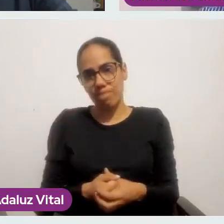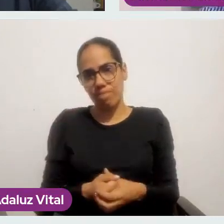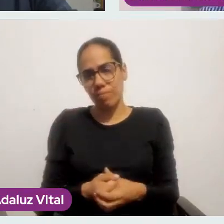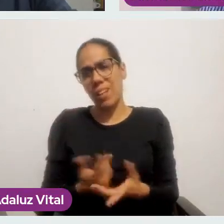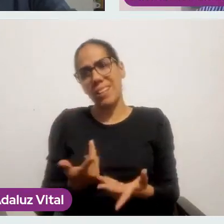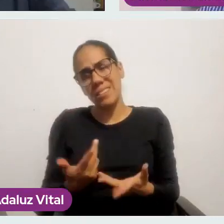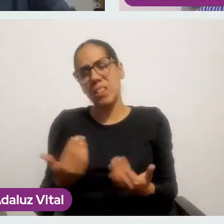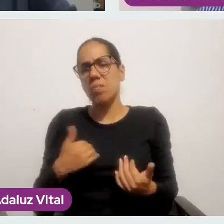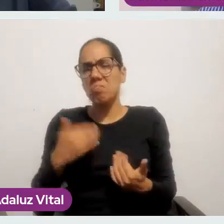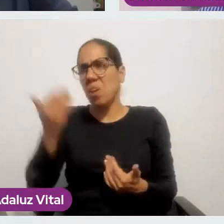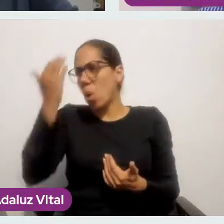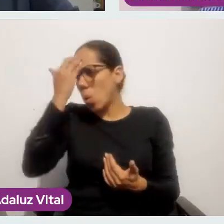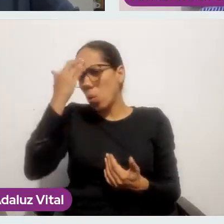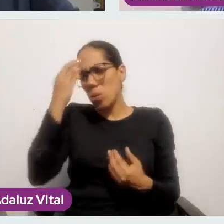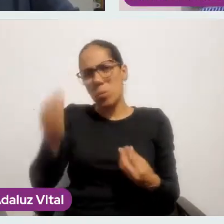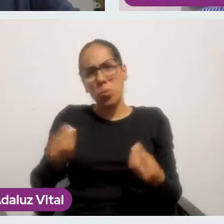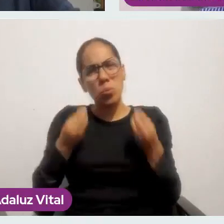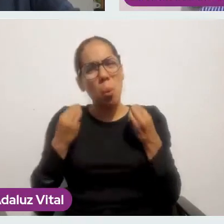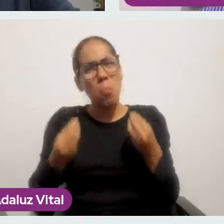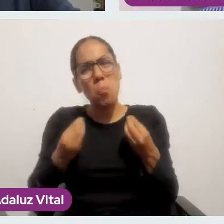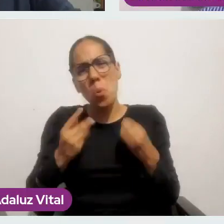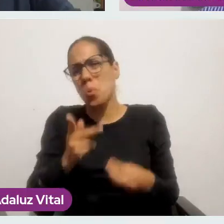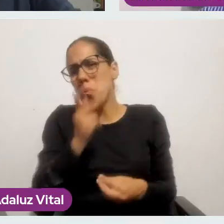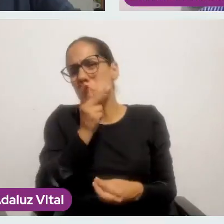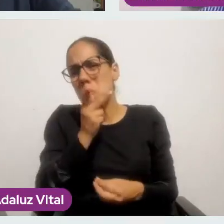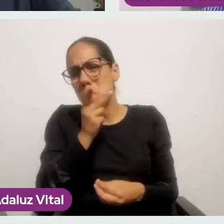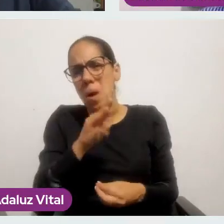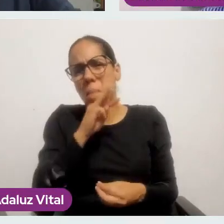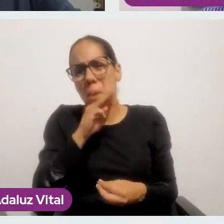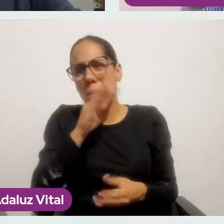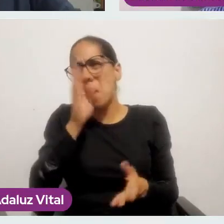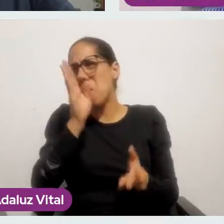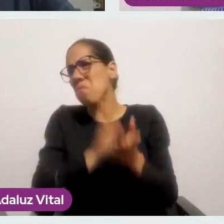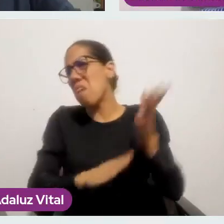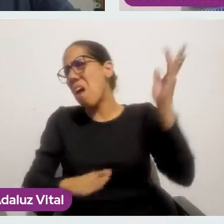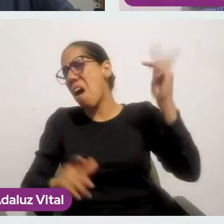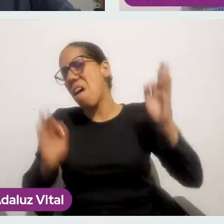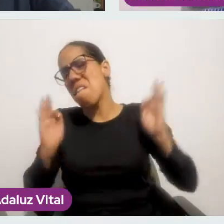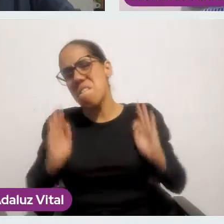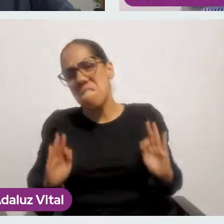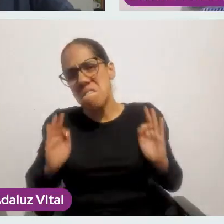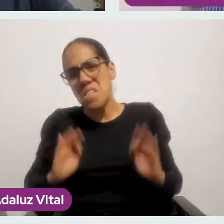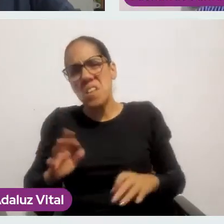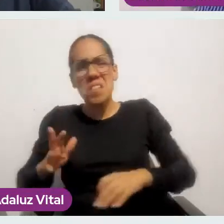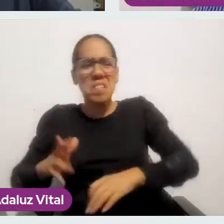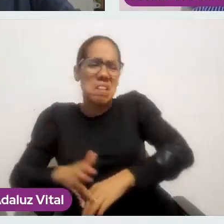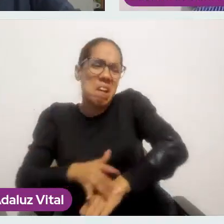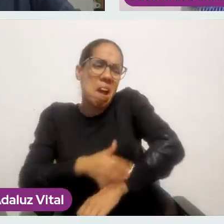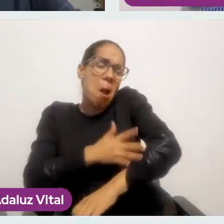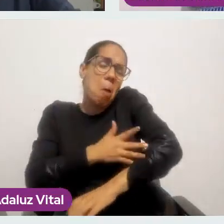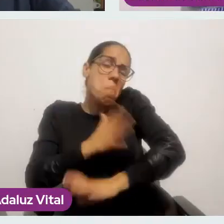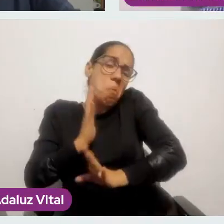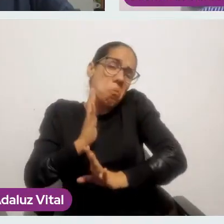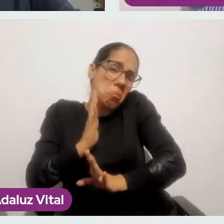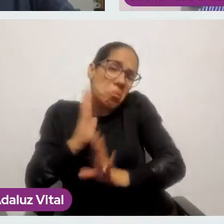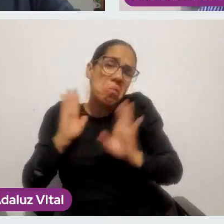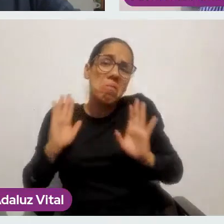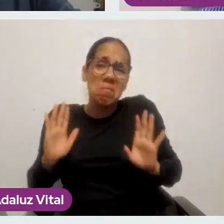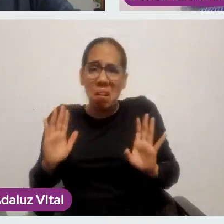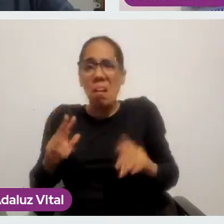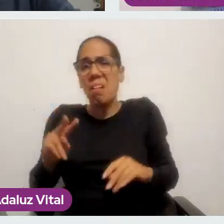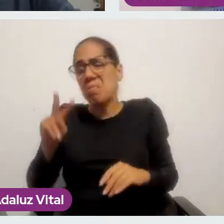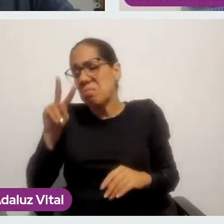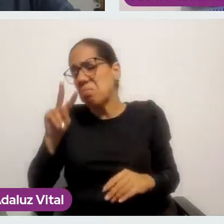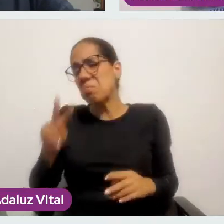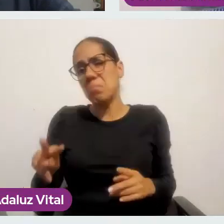son ausentes físicamente o emocionalmente, porque el padre puede estar ahí o la madre puede estar